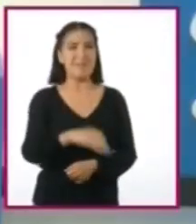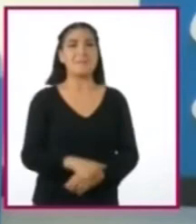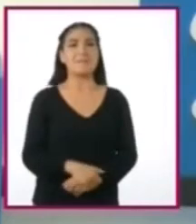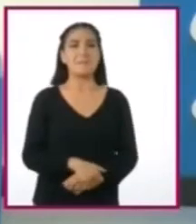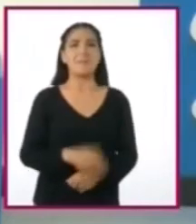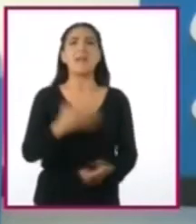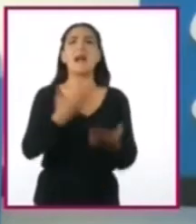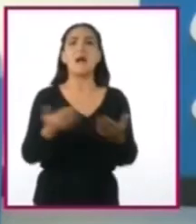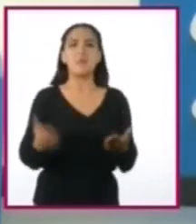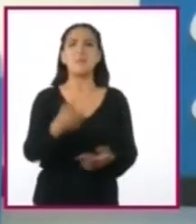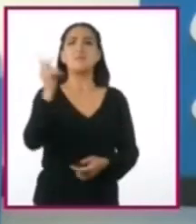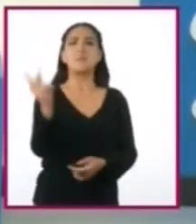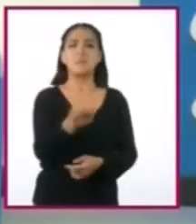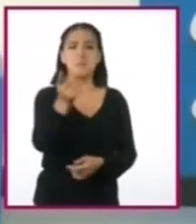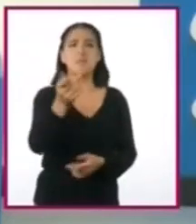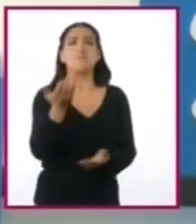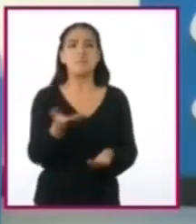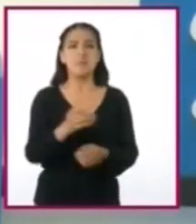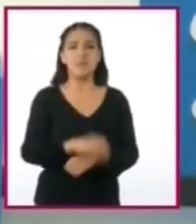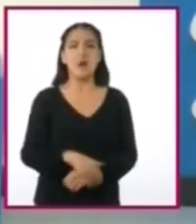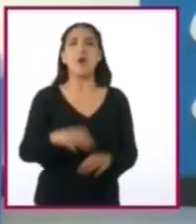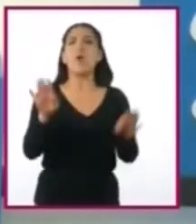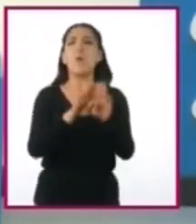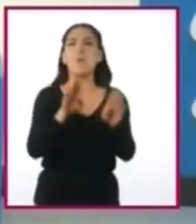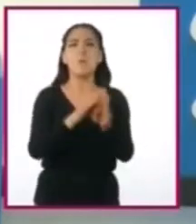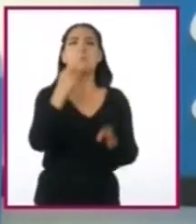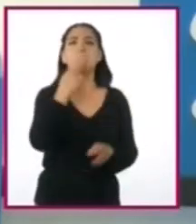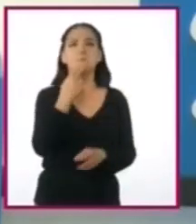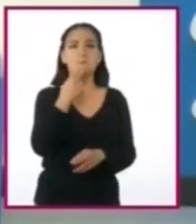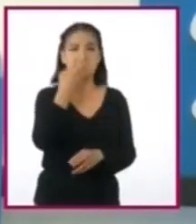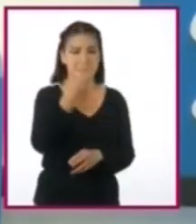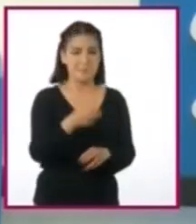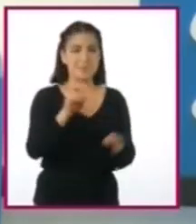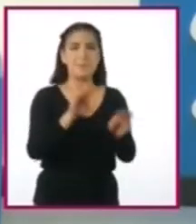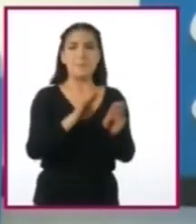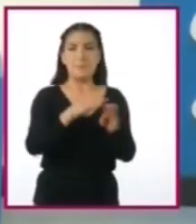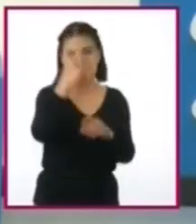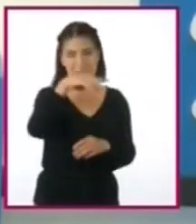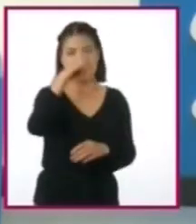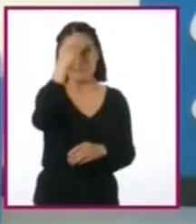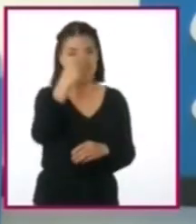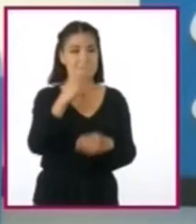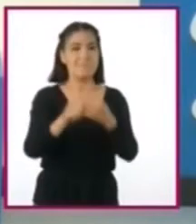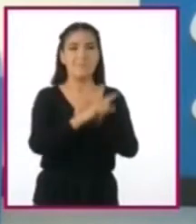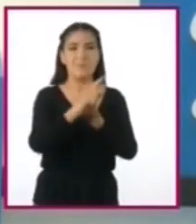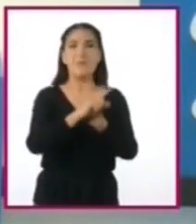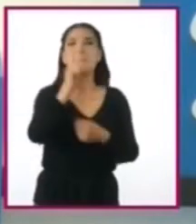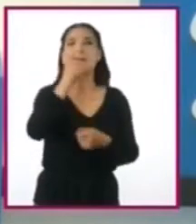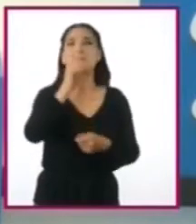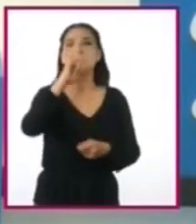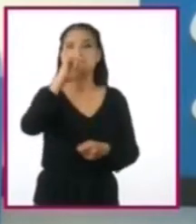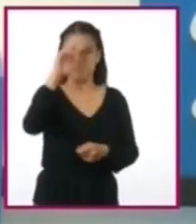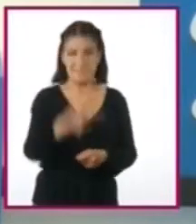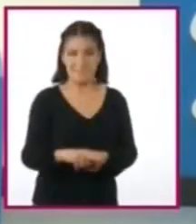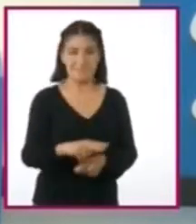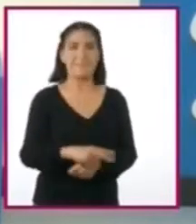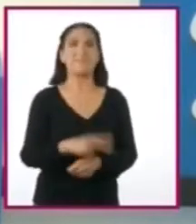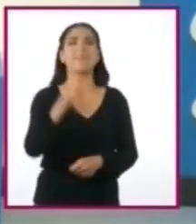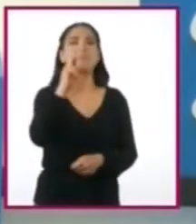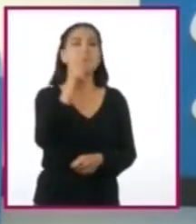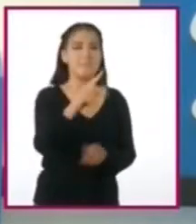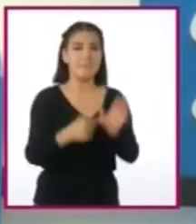la pregunta es, ¿cómo se utiliza este criterio de semejanza en un problema real? A